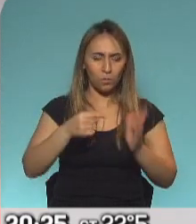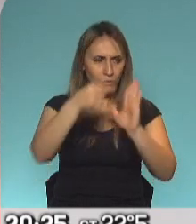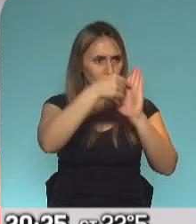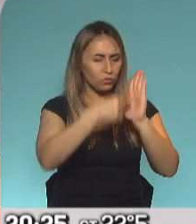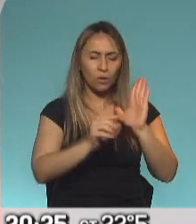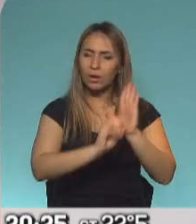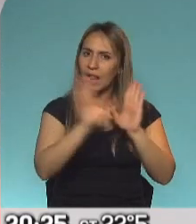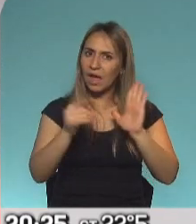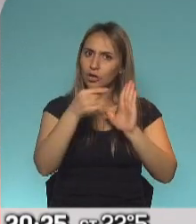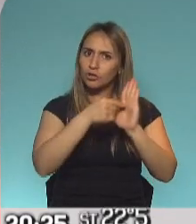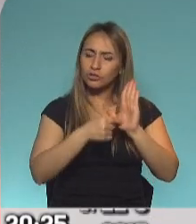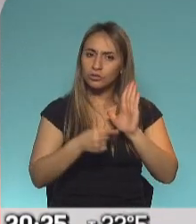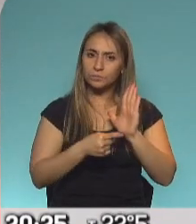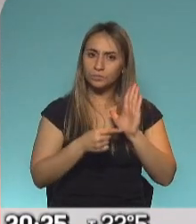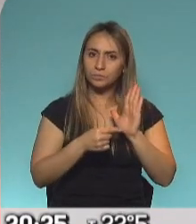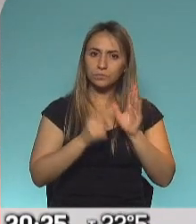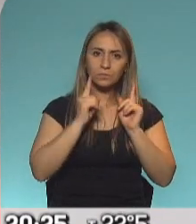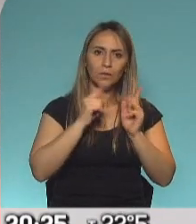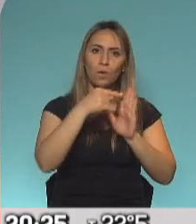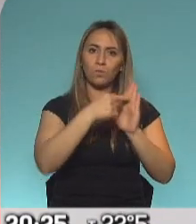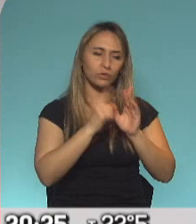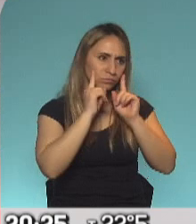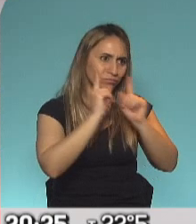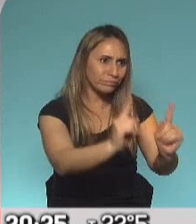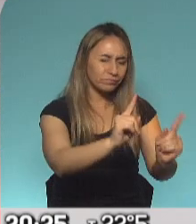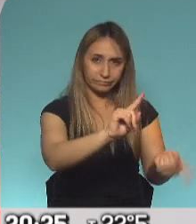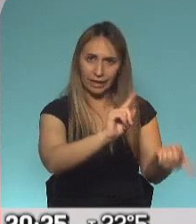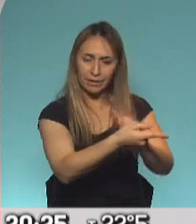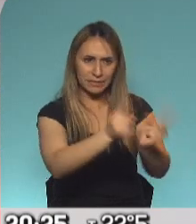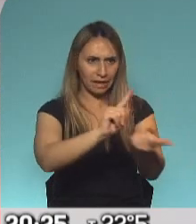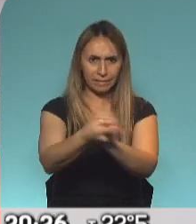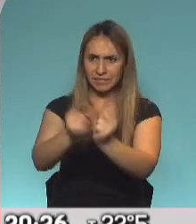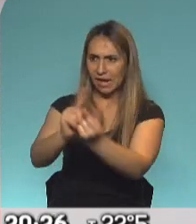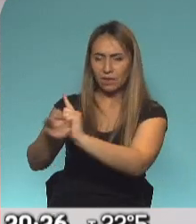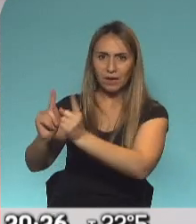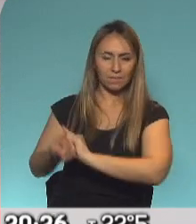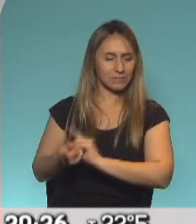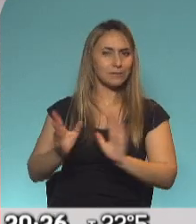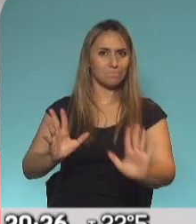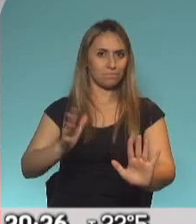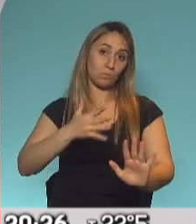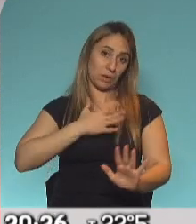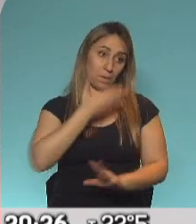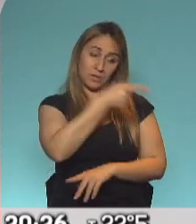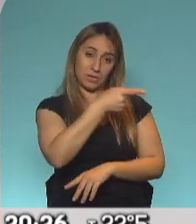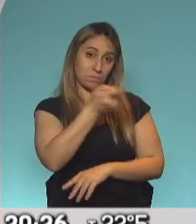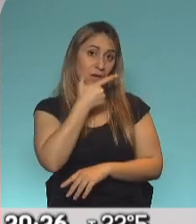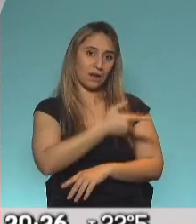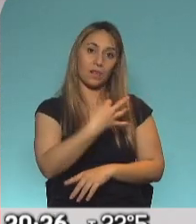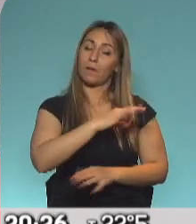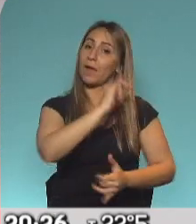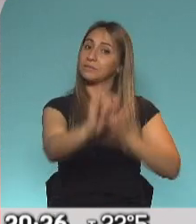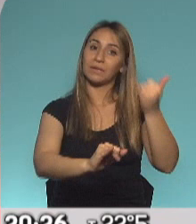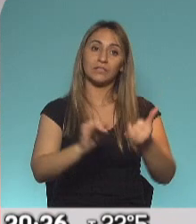concretas en una dirección y que haga totalmente lo opuesto, me parece que le debe una explicación a todos los argentinos y